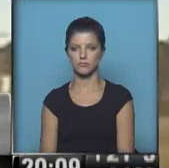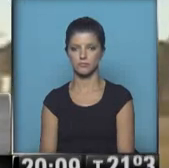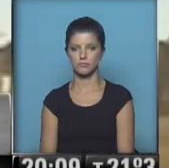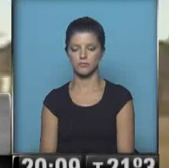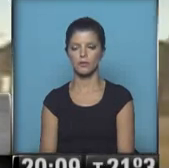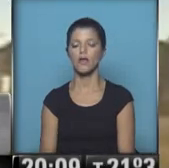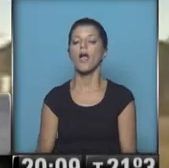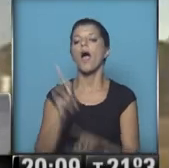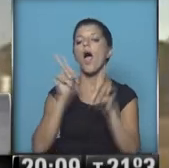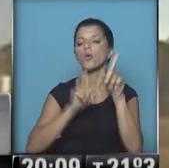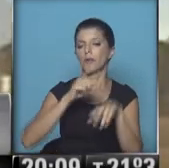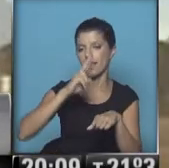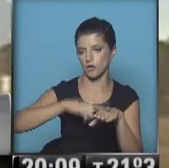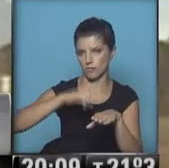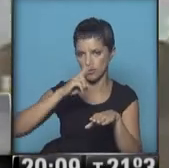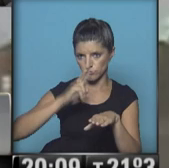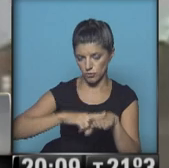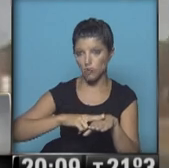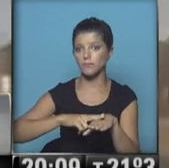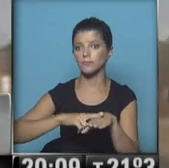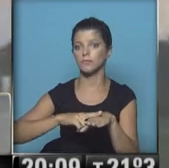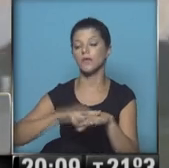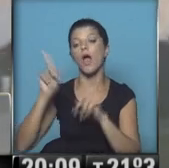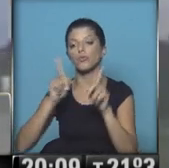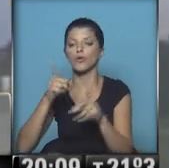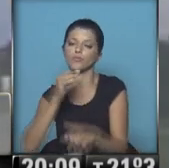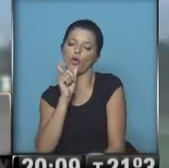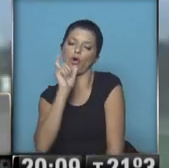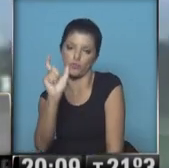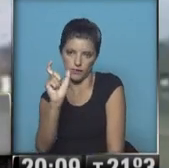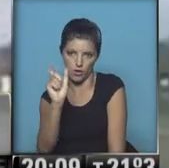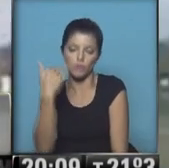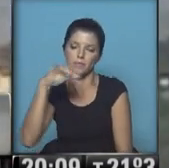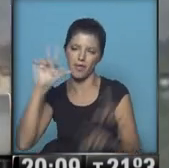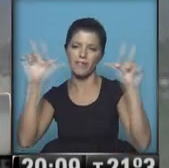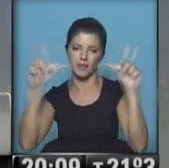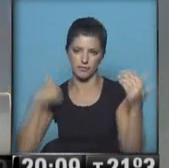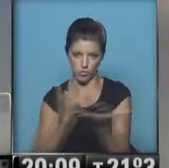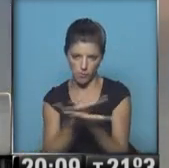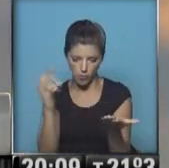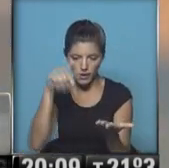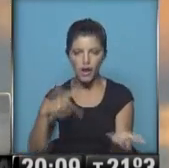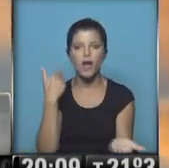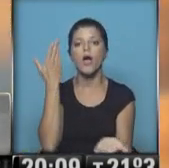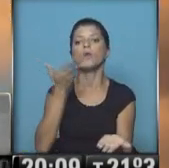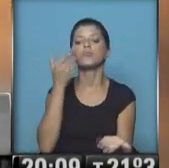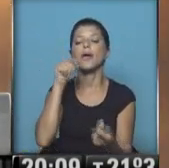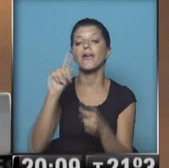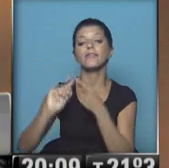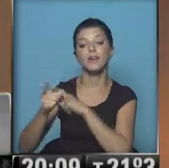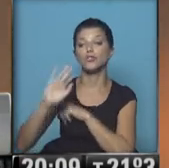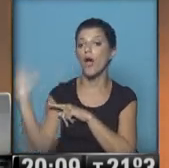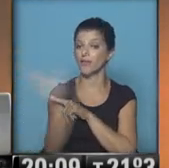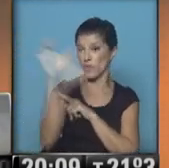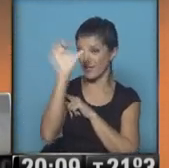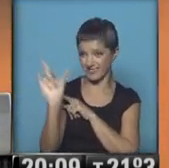Algunas recomendaciones para tener en cuenta, algunos consejos, sobre todo a través de la televisión pública que llega en forma directa a todo